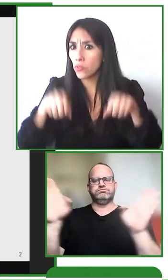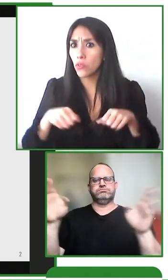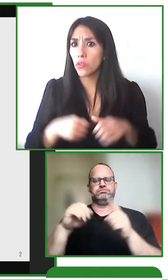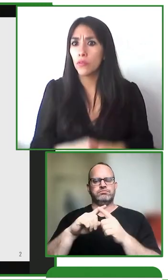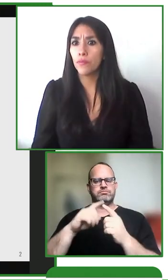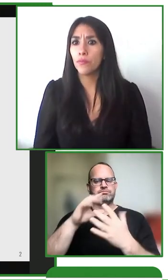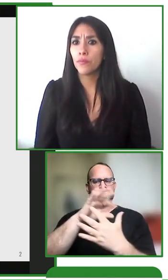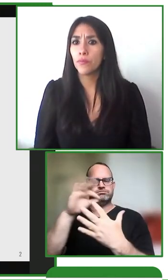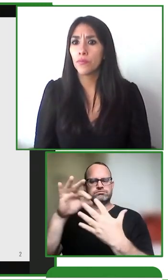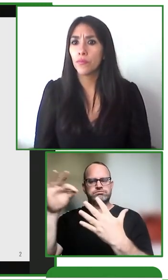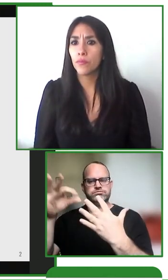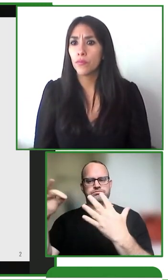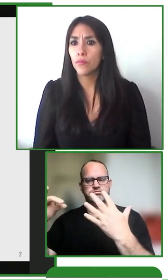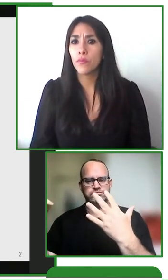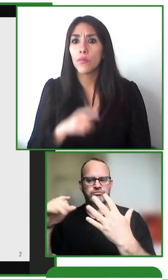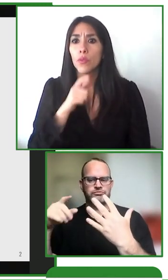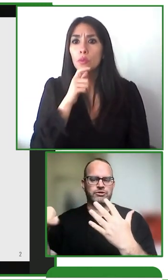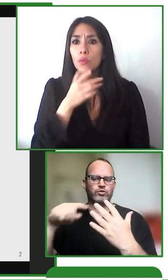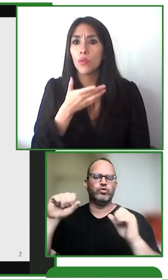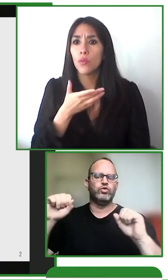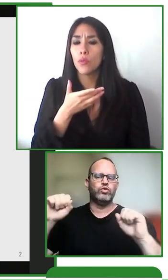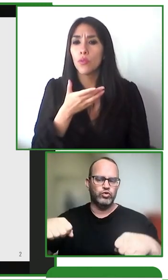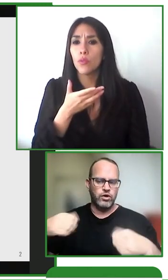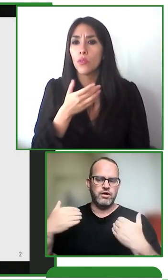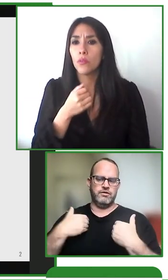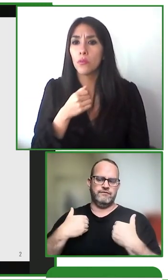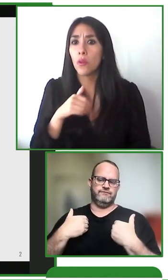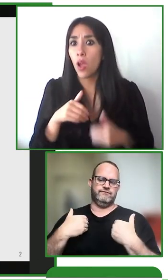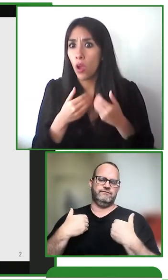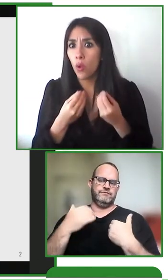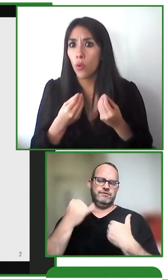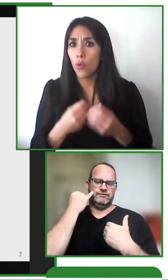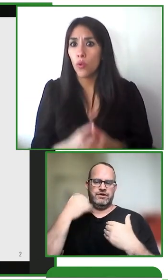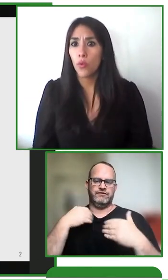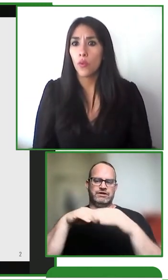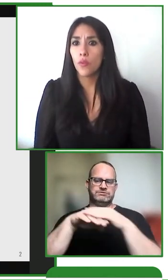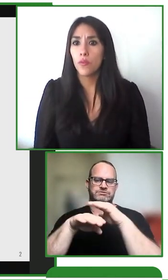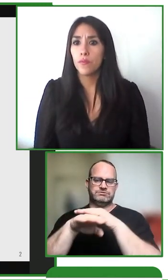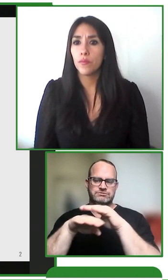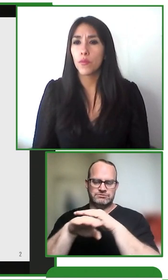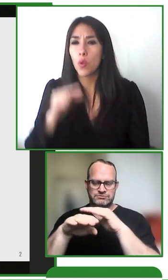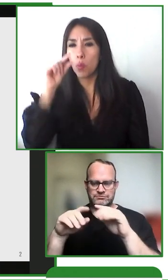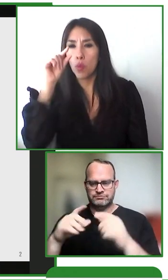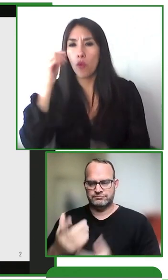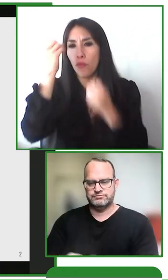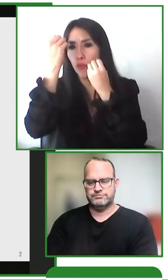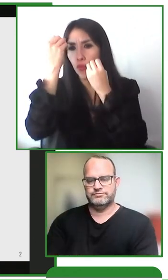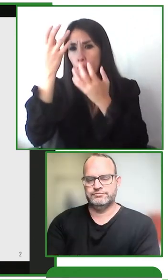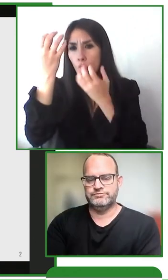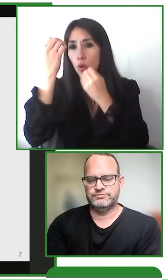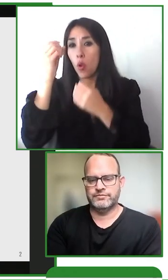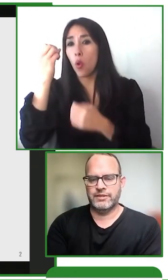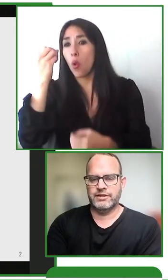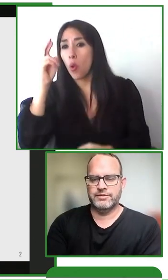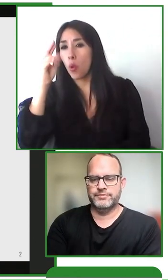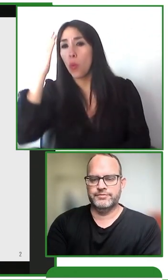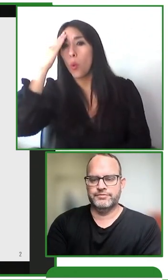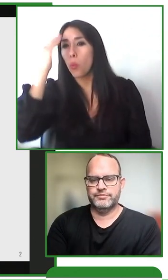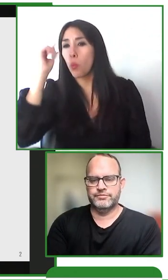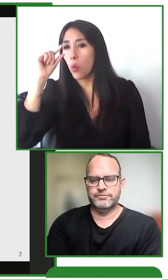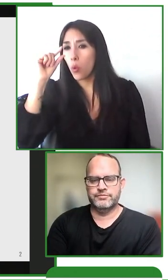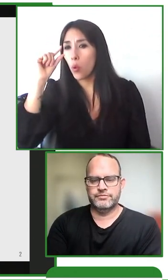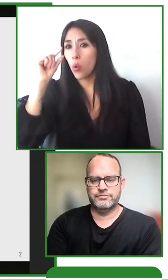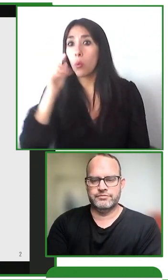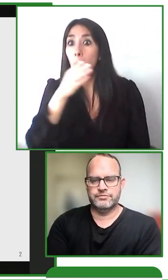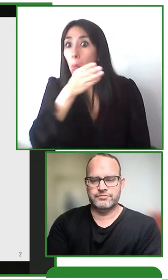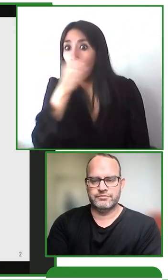tasa de información o de conocimiento y quizás no puedan tener ninguna opción para su